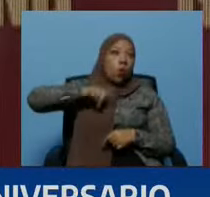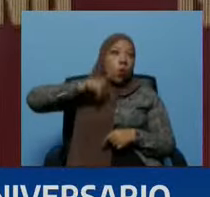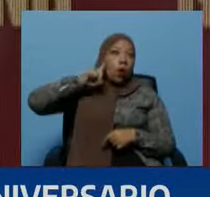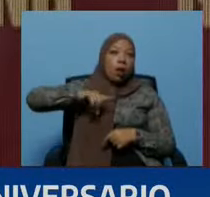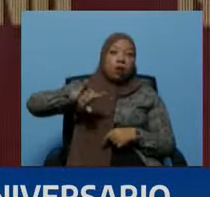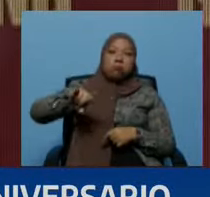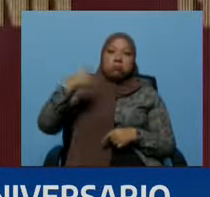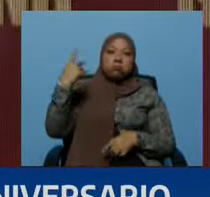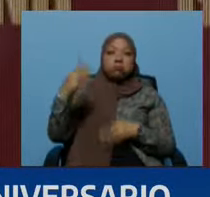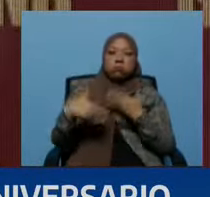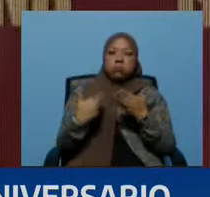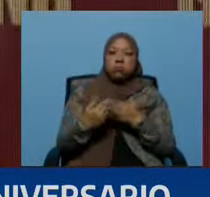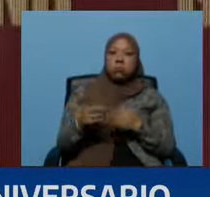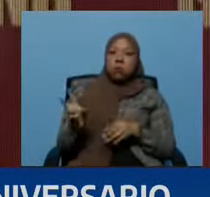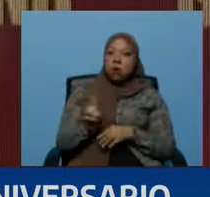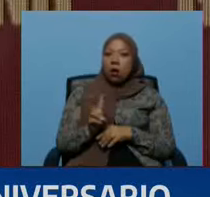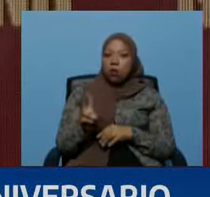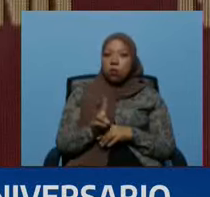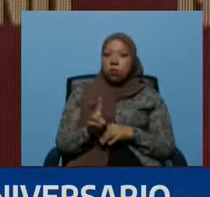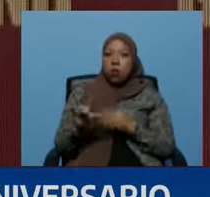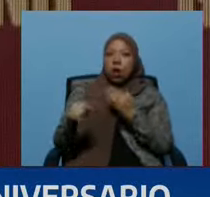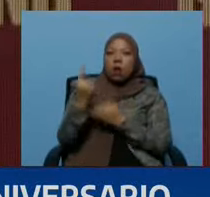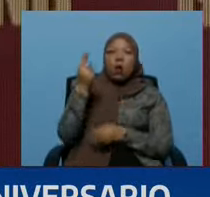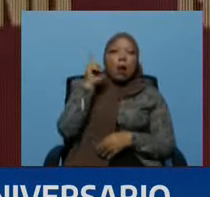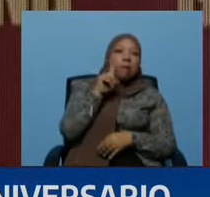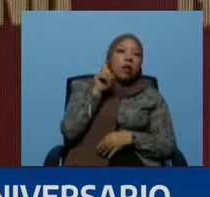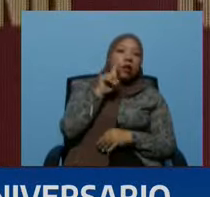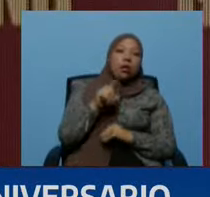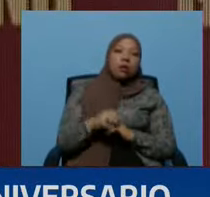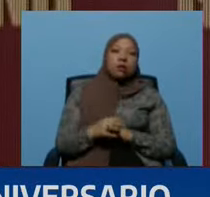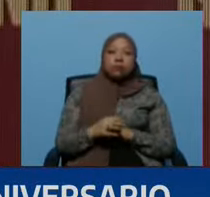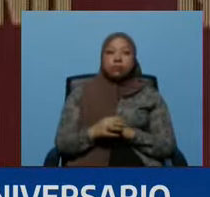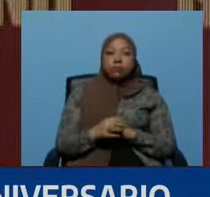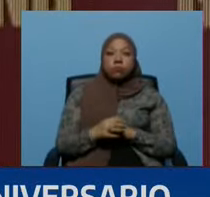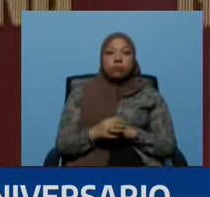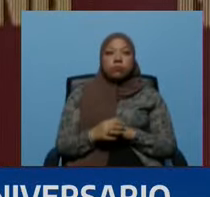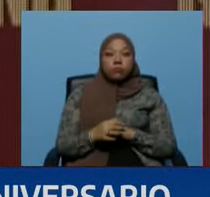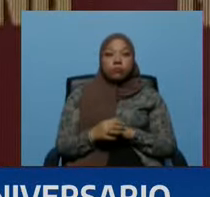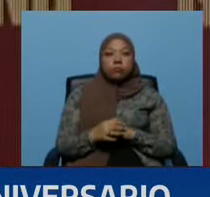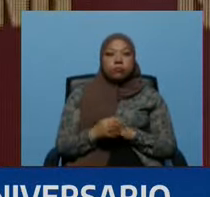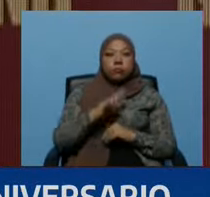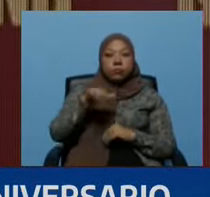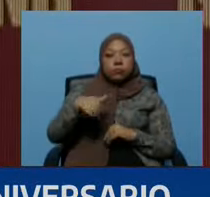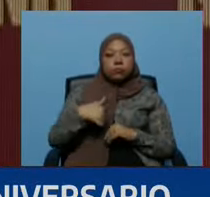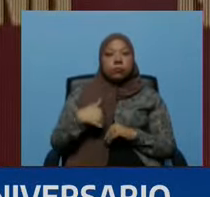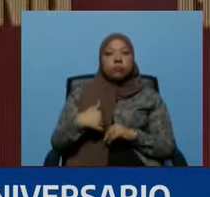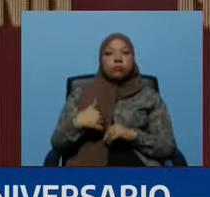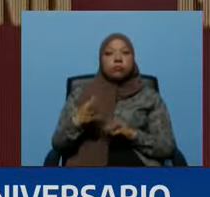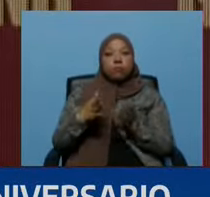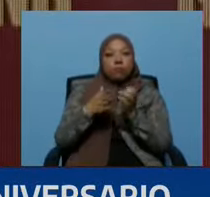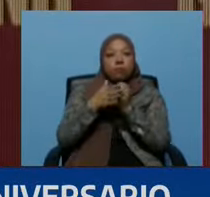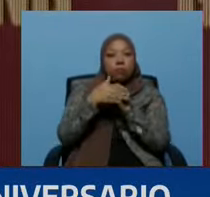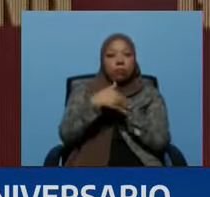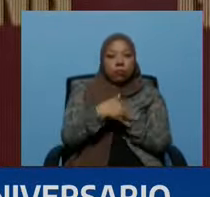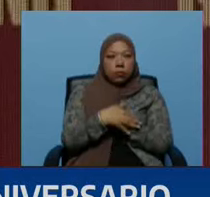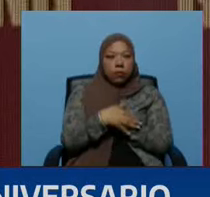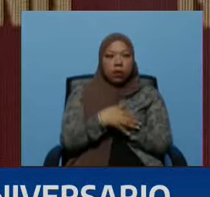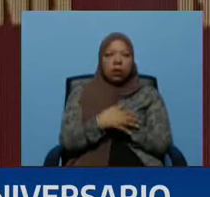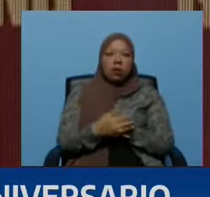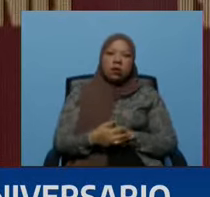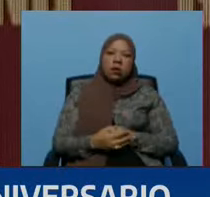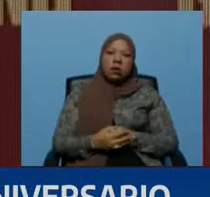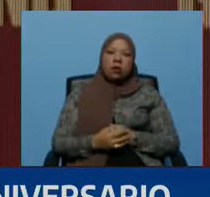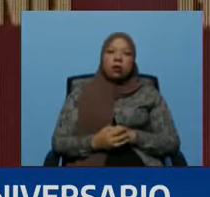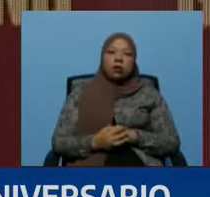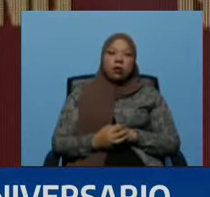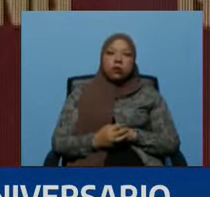engaño, el fascismo. Porque ustedes saben todo el ocultismo que